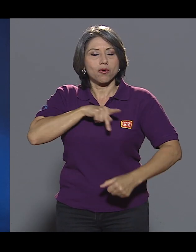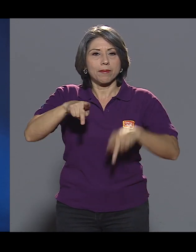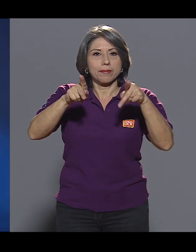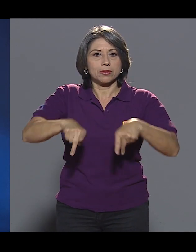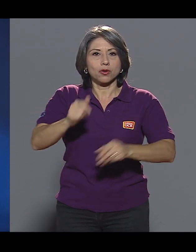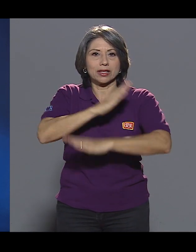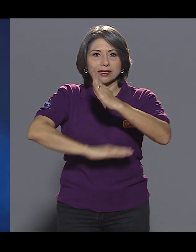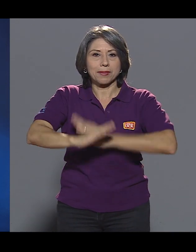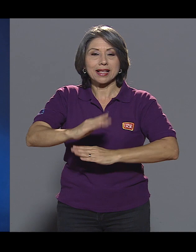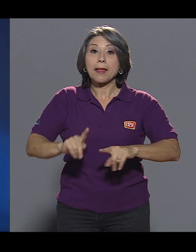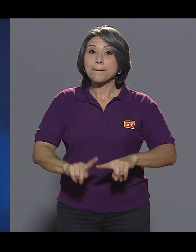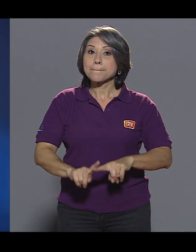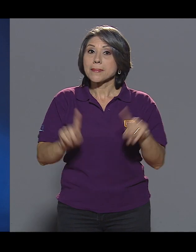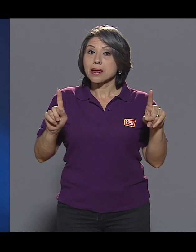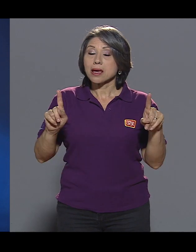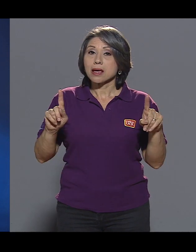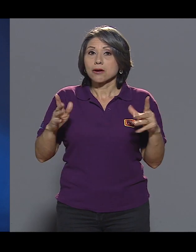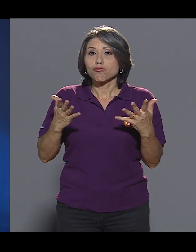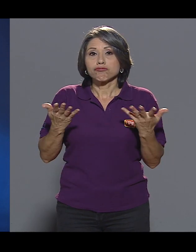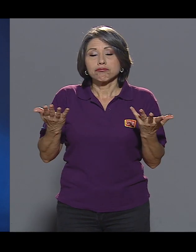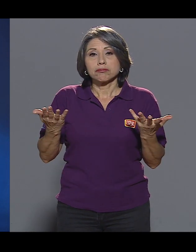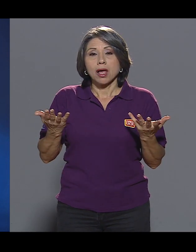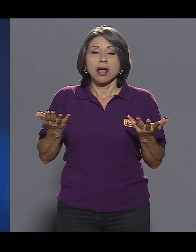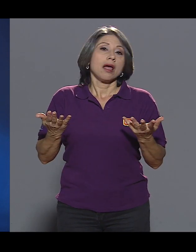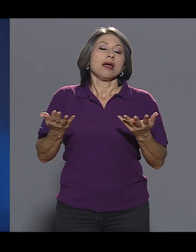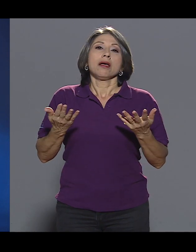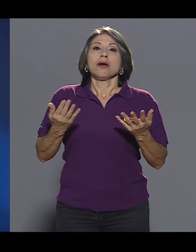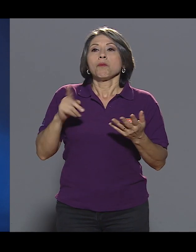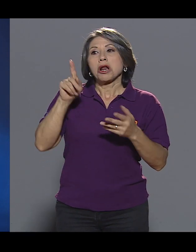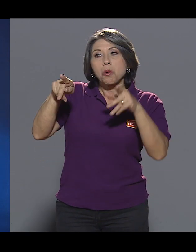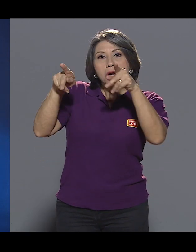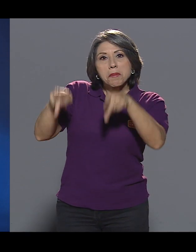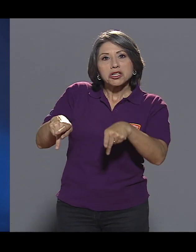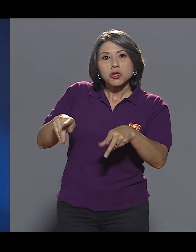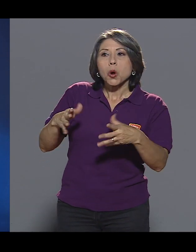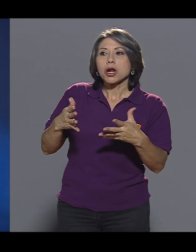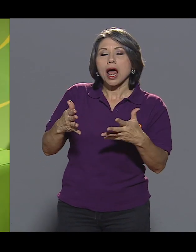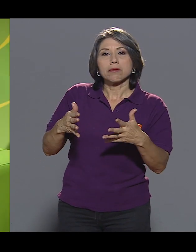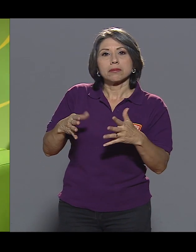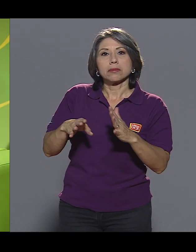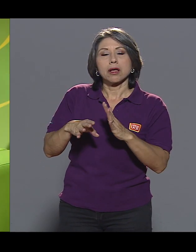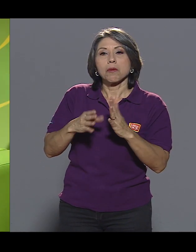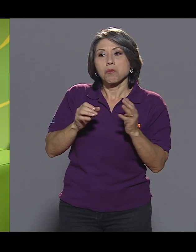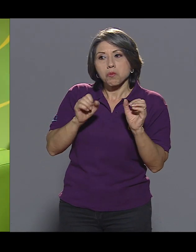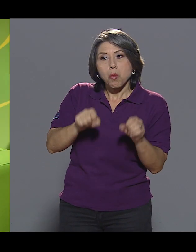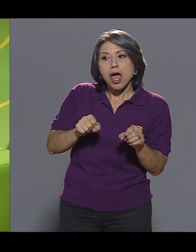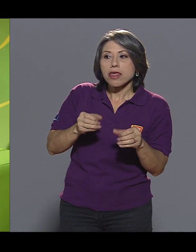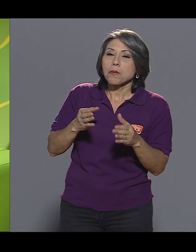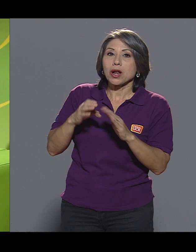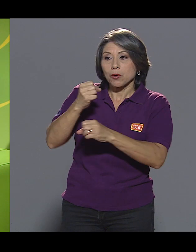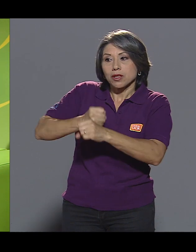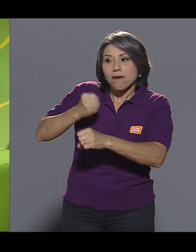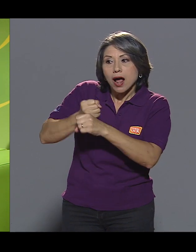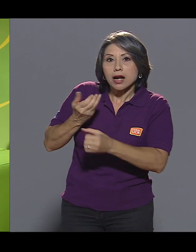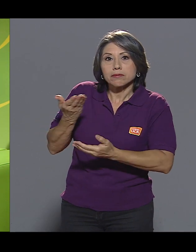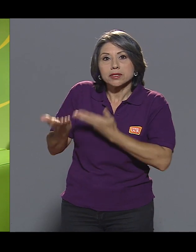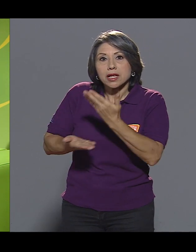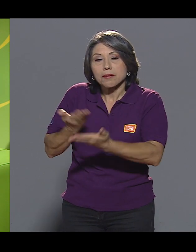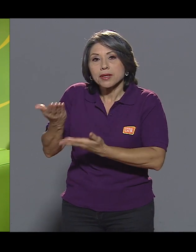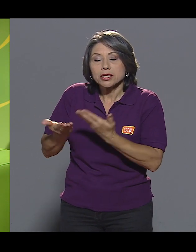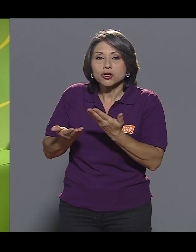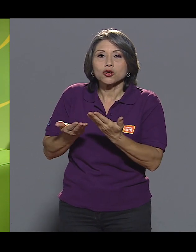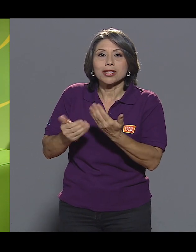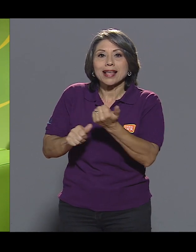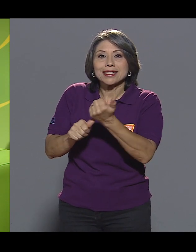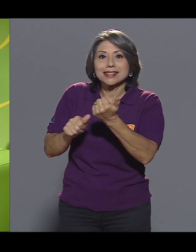discapacidad. Sin embargo, para una persona le pueden dar los servicios de asistencia personal y para otra persona se le dan los servicios de